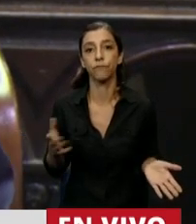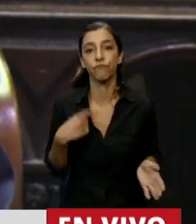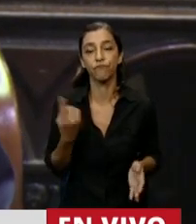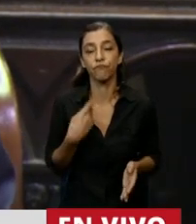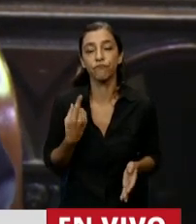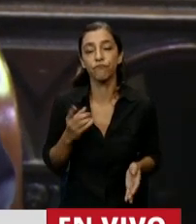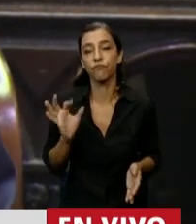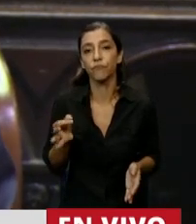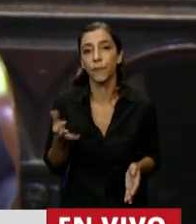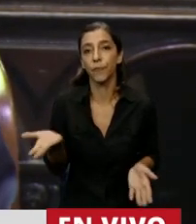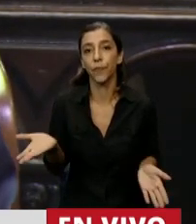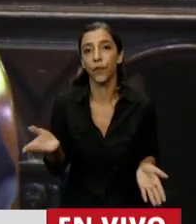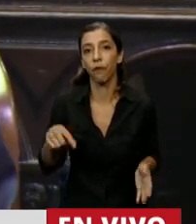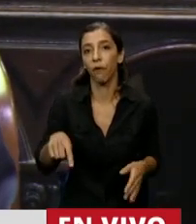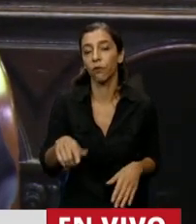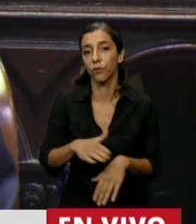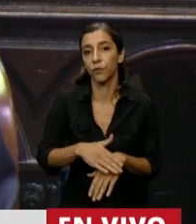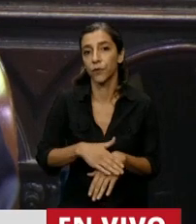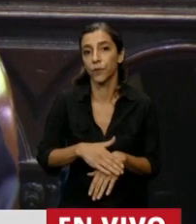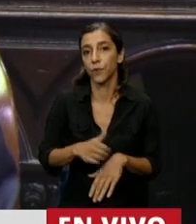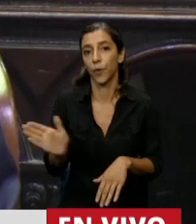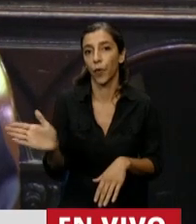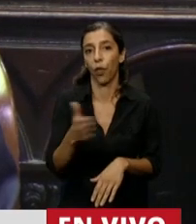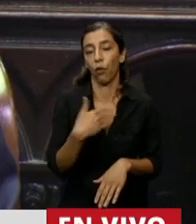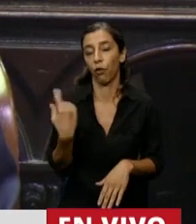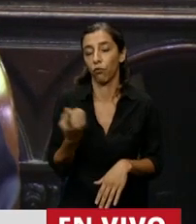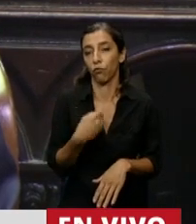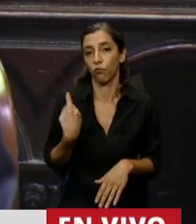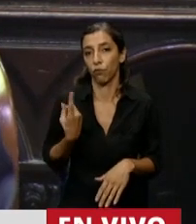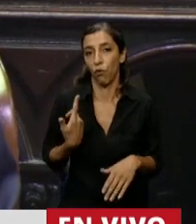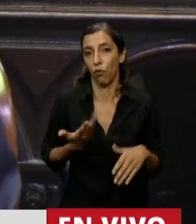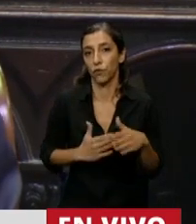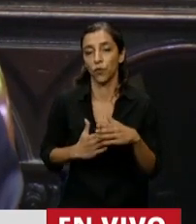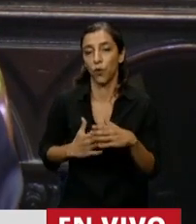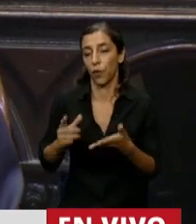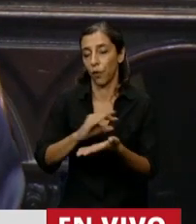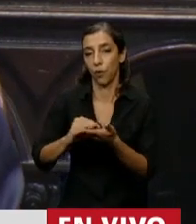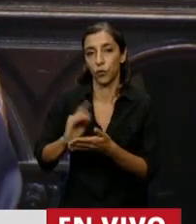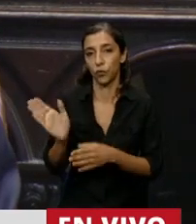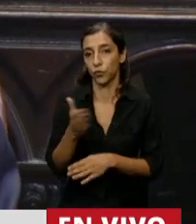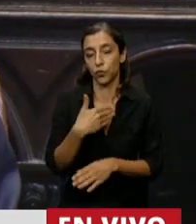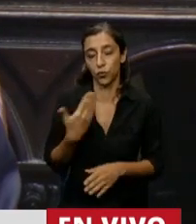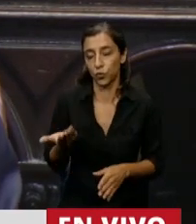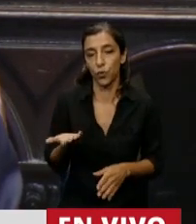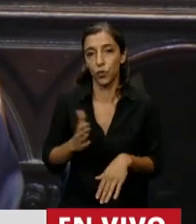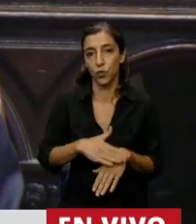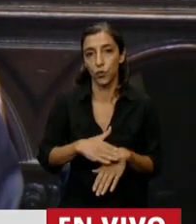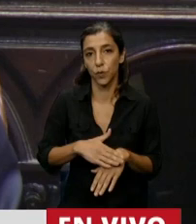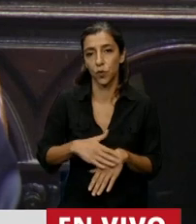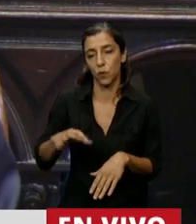atañe a toda la dirigencia política argentina la crisis del sistema previsional y que arrastra muchísimos años.